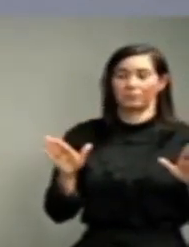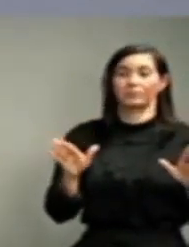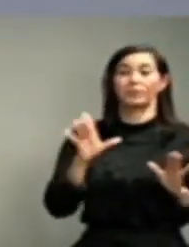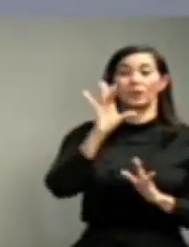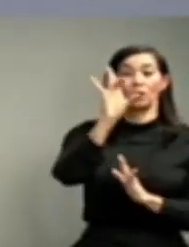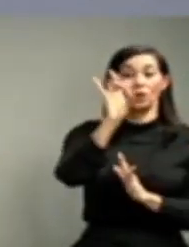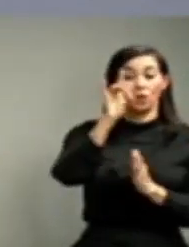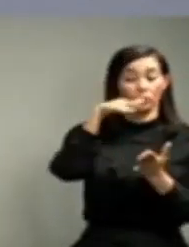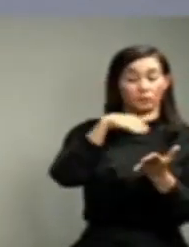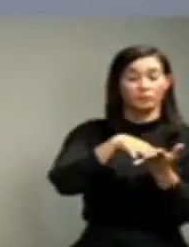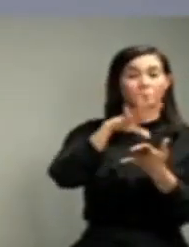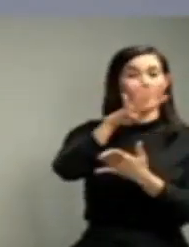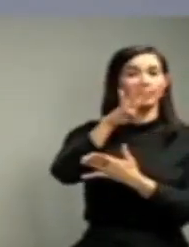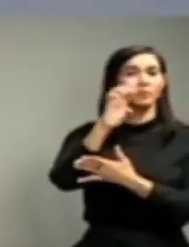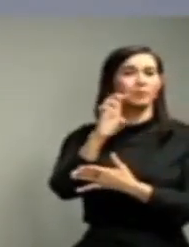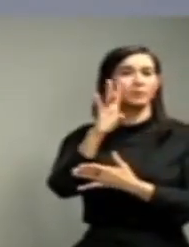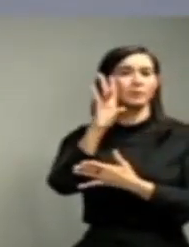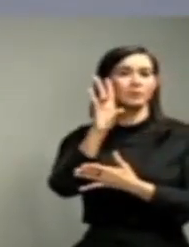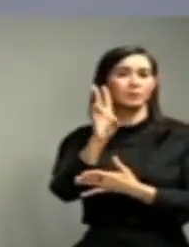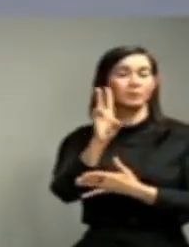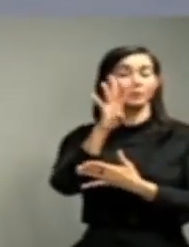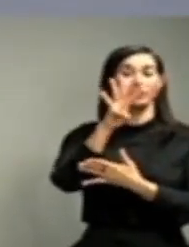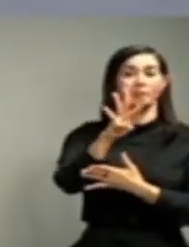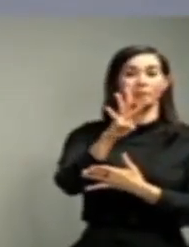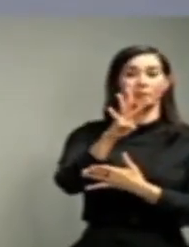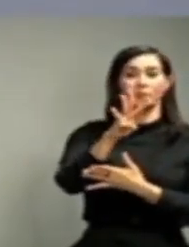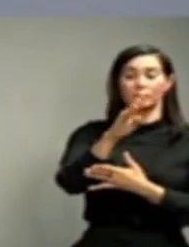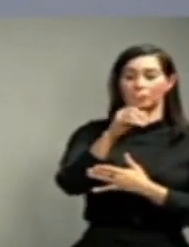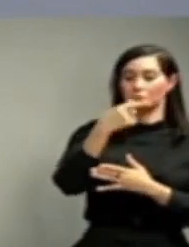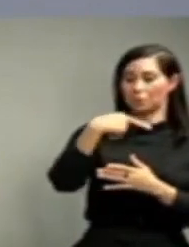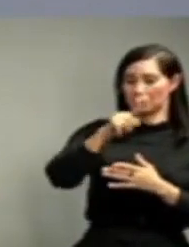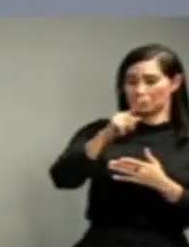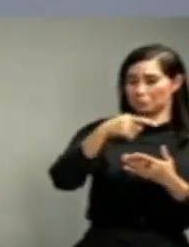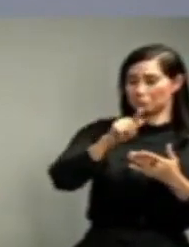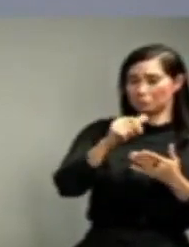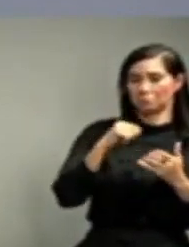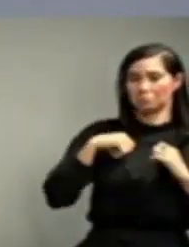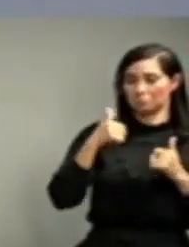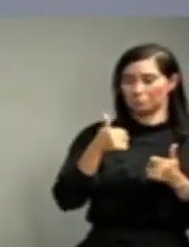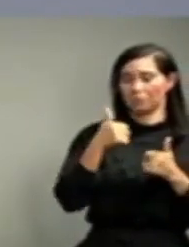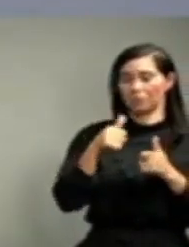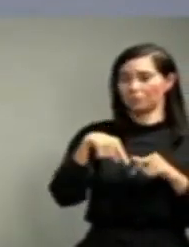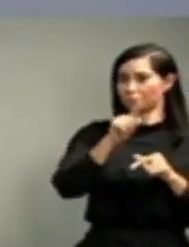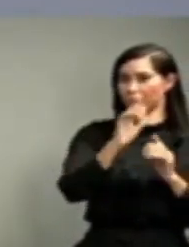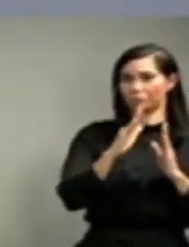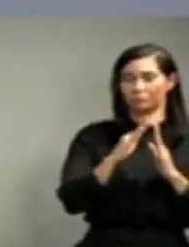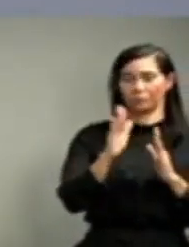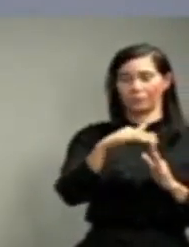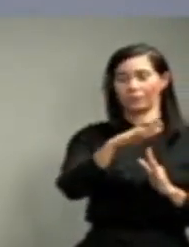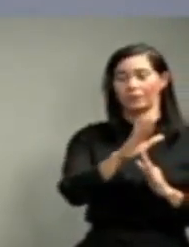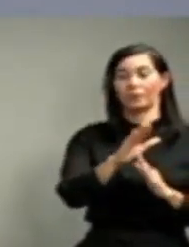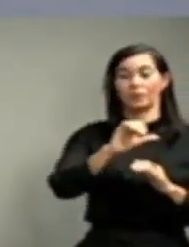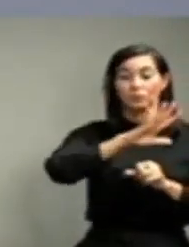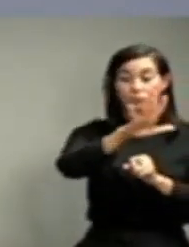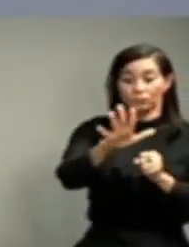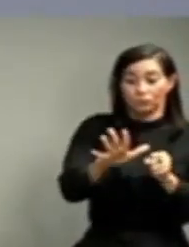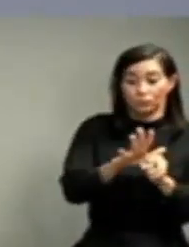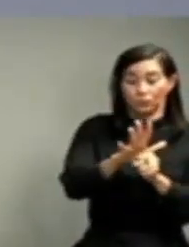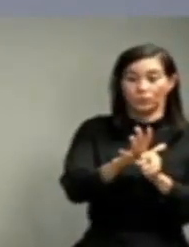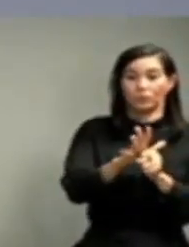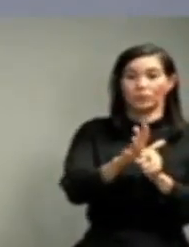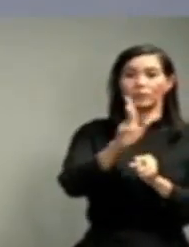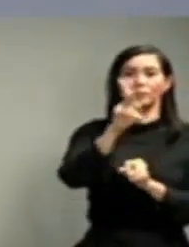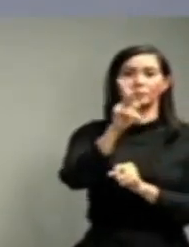ocho mil cuatrocientos setenta y cuatro descartados ya por pruebas de laboratorio y un total procesado de